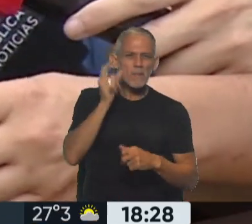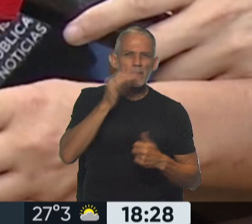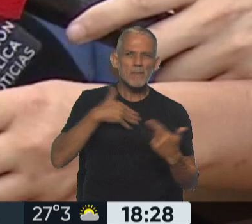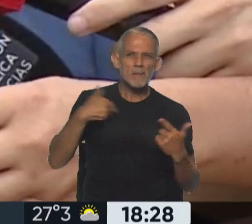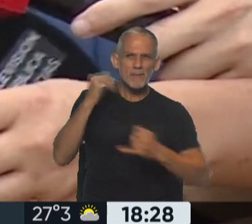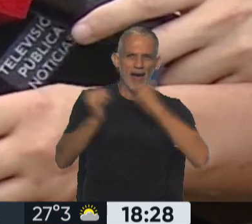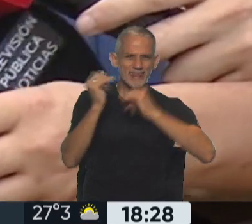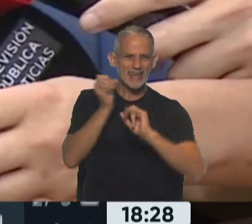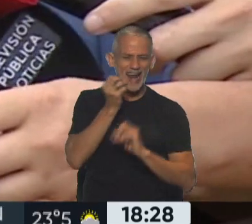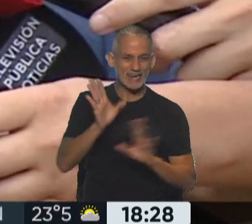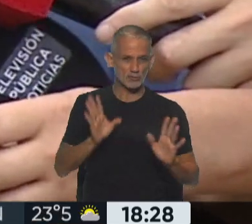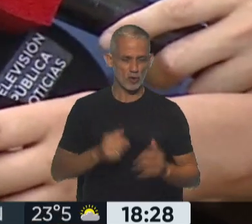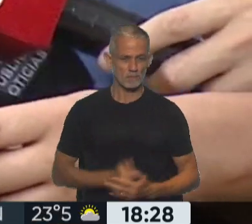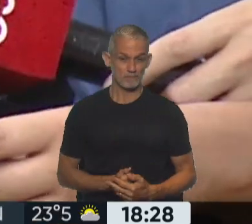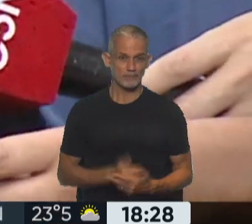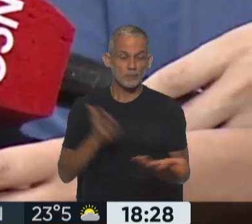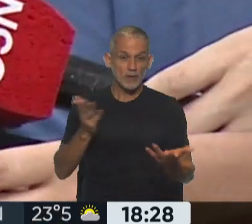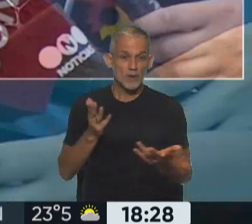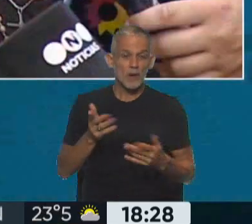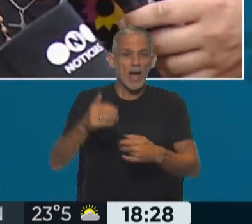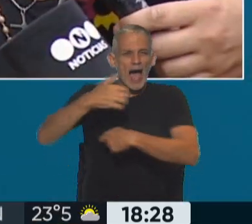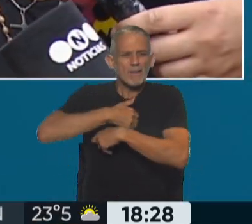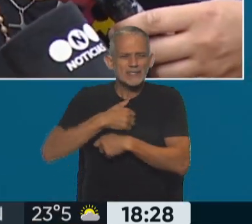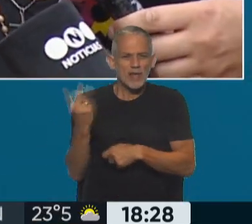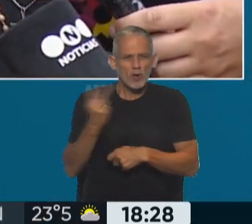los acusados. Abrazada junto a Silvino.